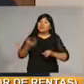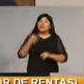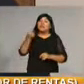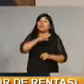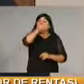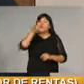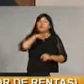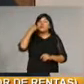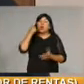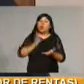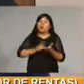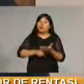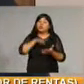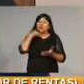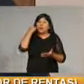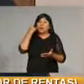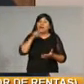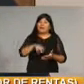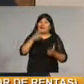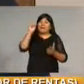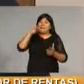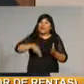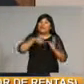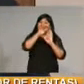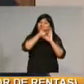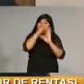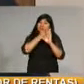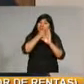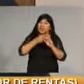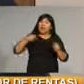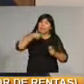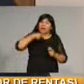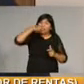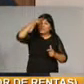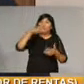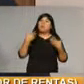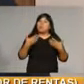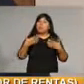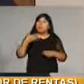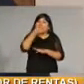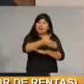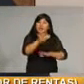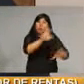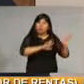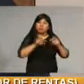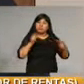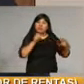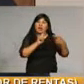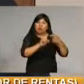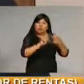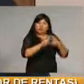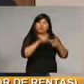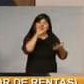eugenia es que este plan se es la primera vez que se va a poder hacer por internet no solamente presencialmente en nuestras delegaciones